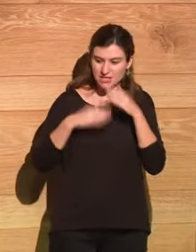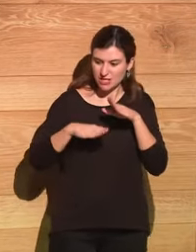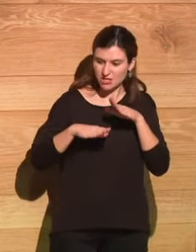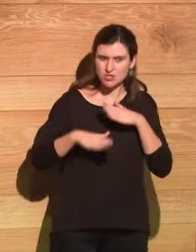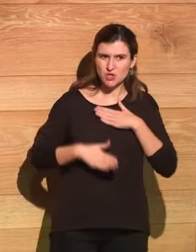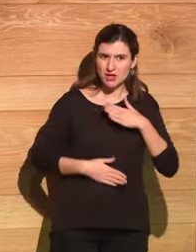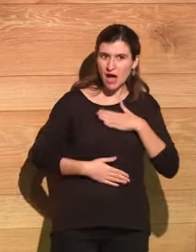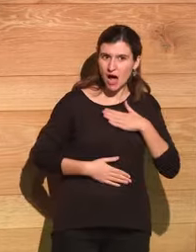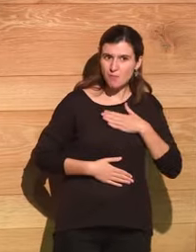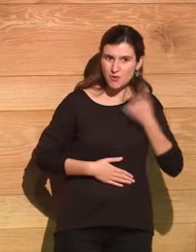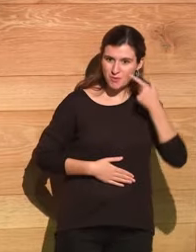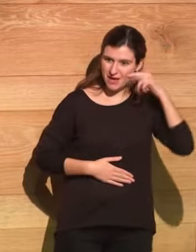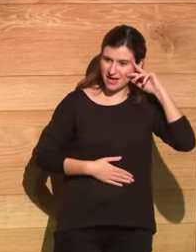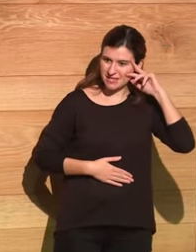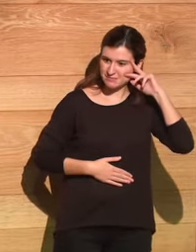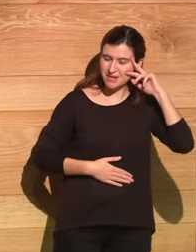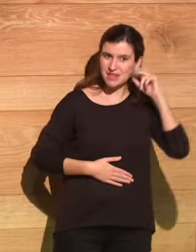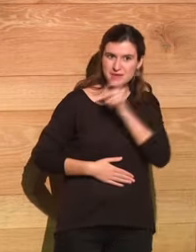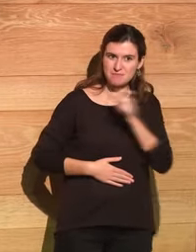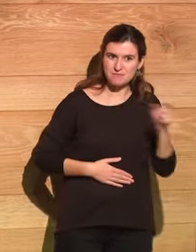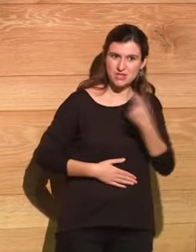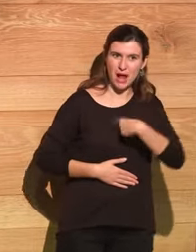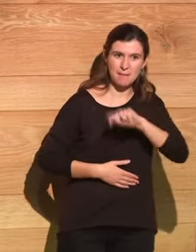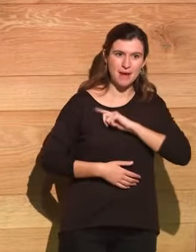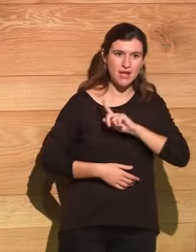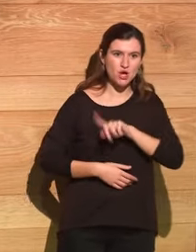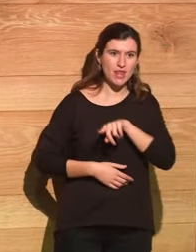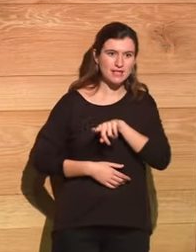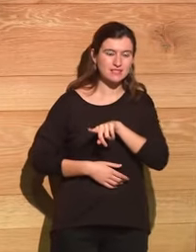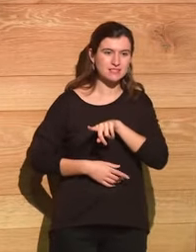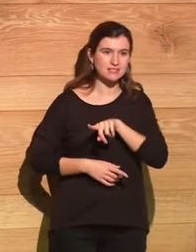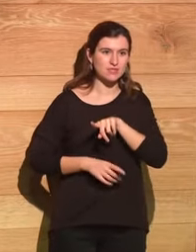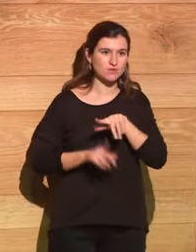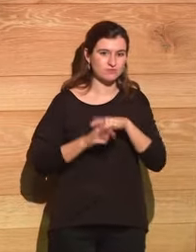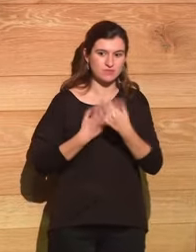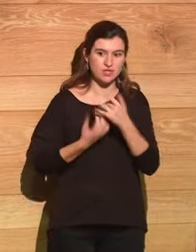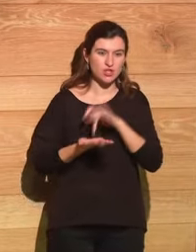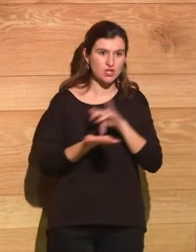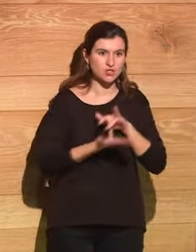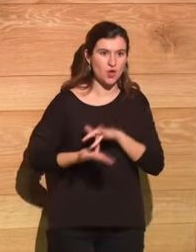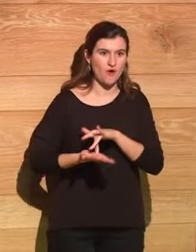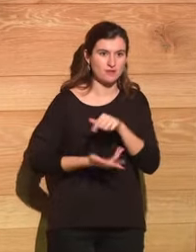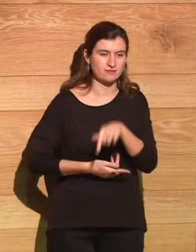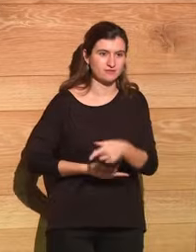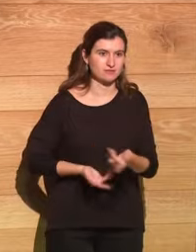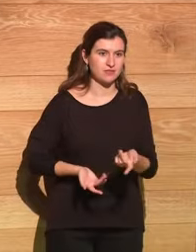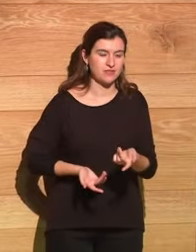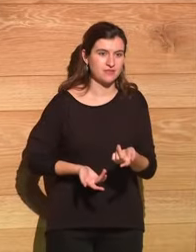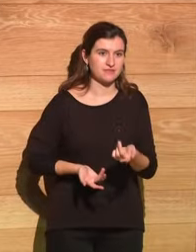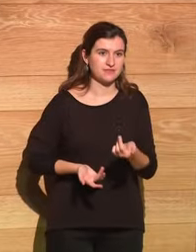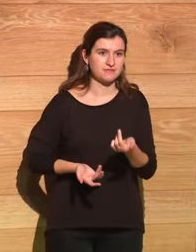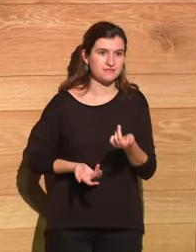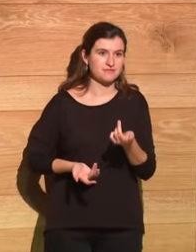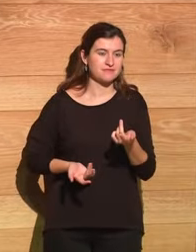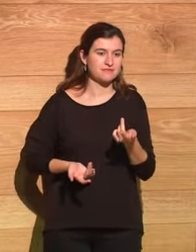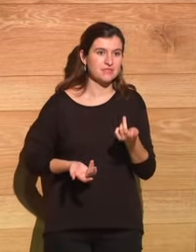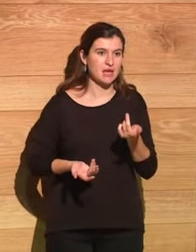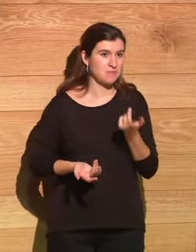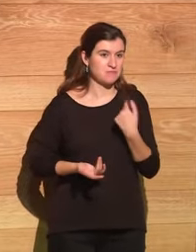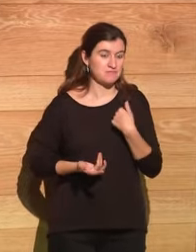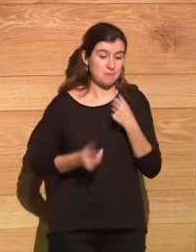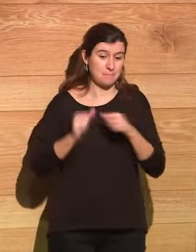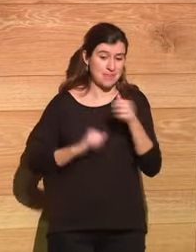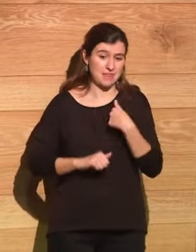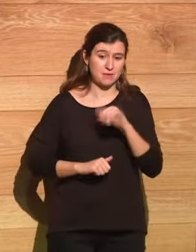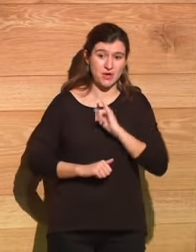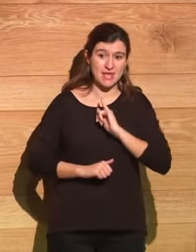historia de la experiencia de todos los que estaban viviendo lo mismo que estaba viviendo. Que es por lo que creo que se crea la identidad de un